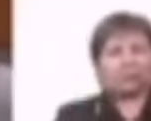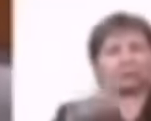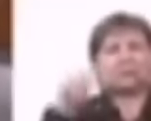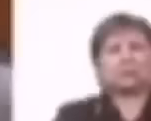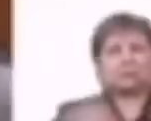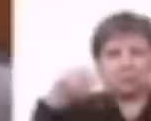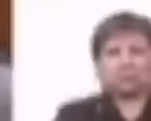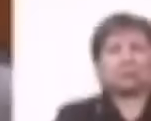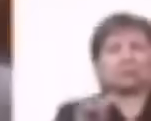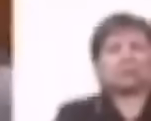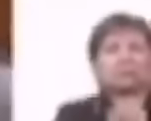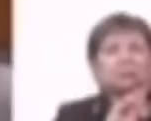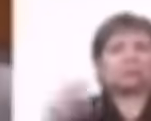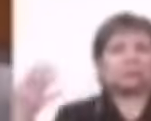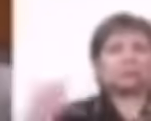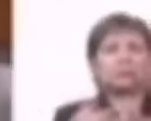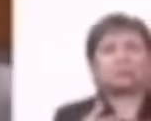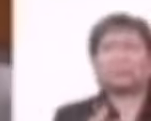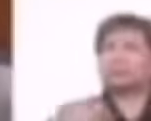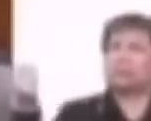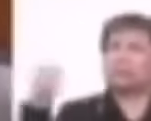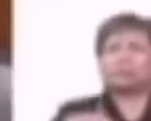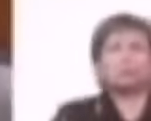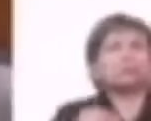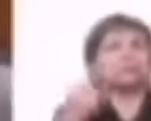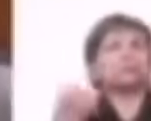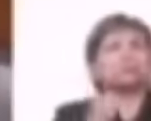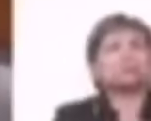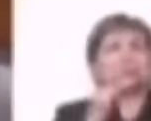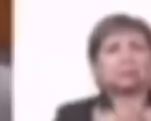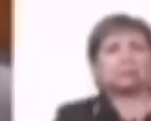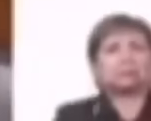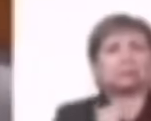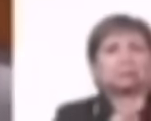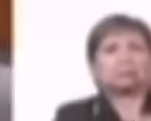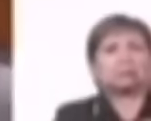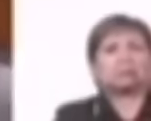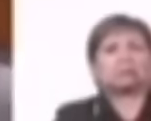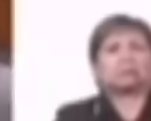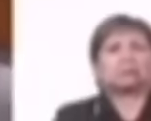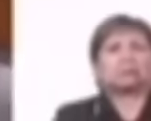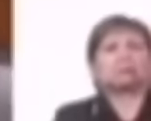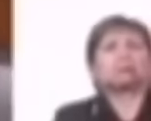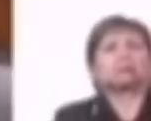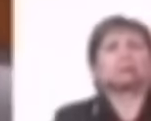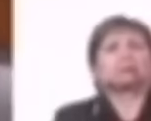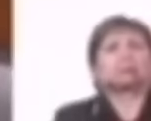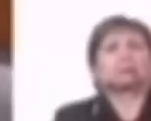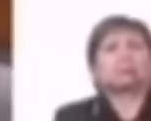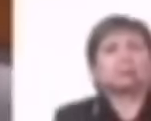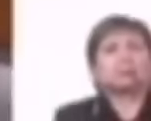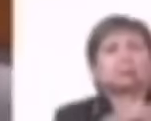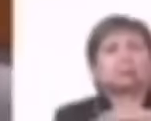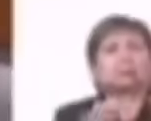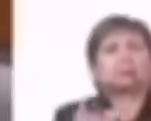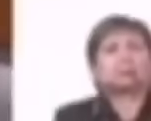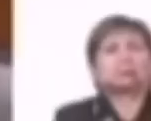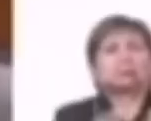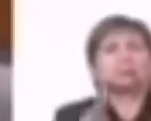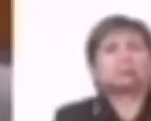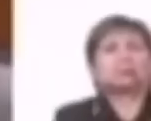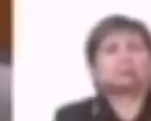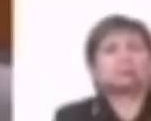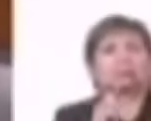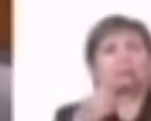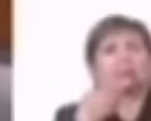se haga realidad sin intromisión de los de afuera. Presidente, por su intermedio, a mis amigos congresistas, ya